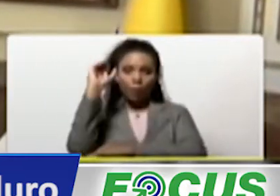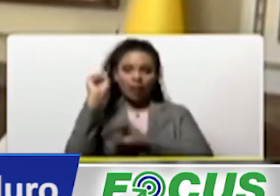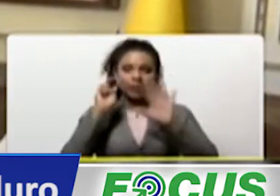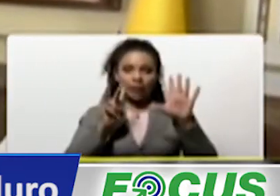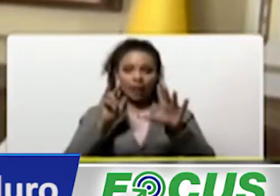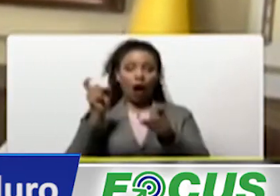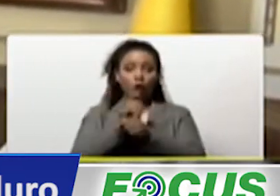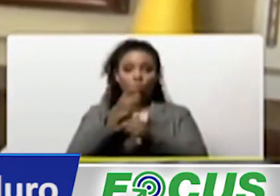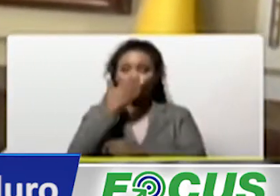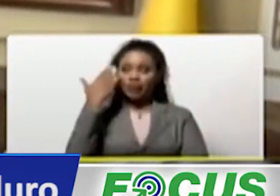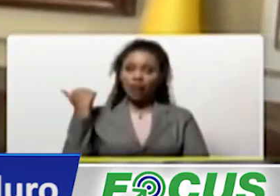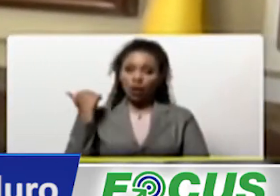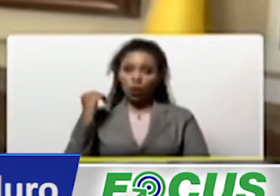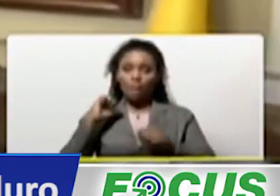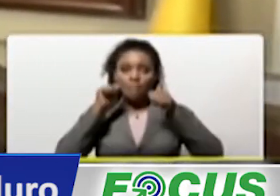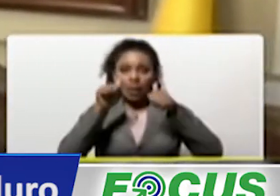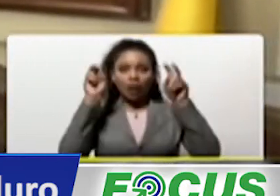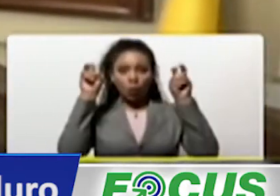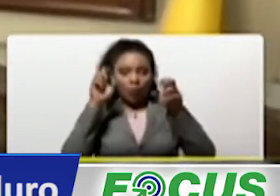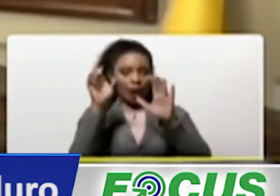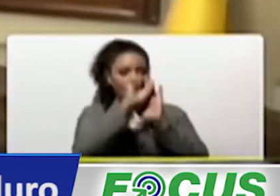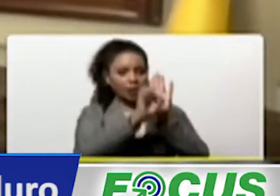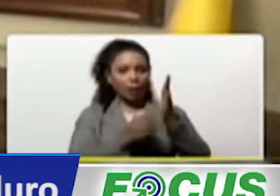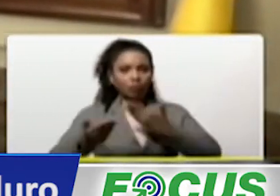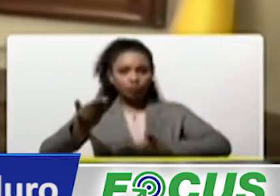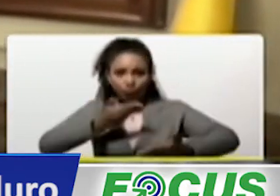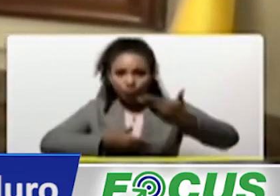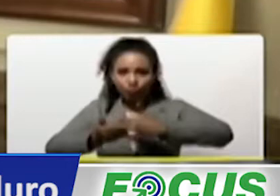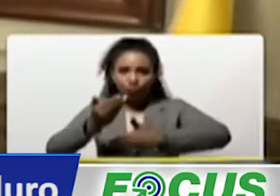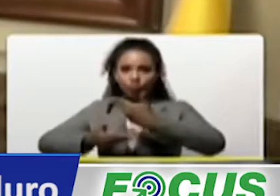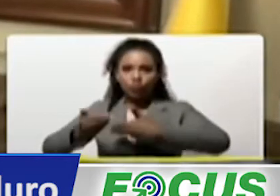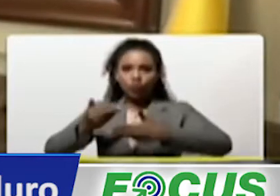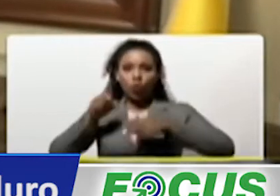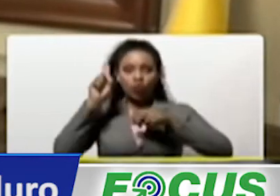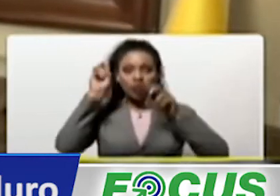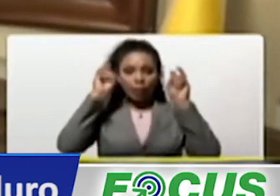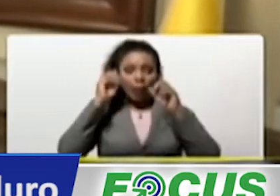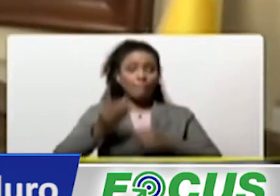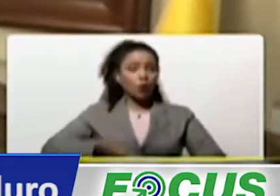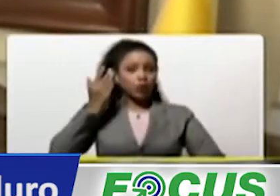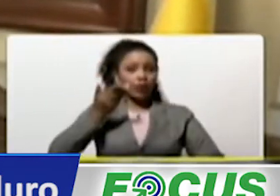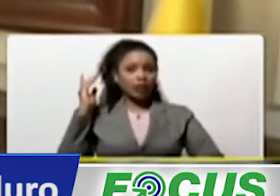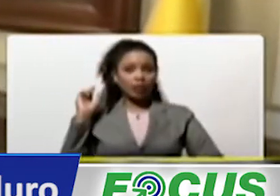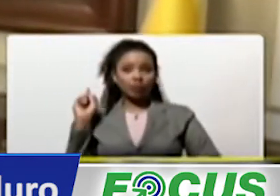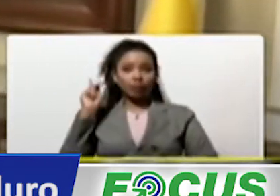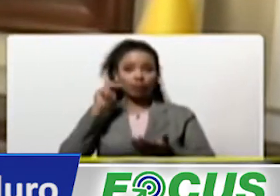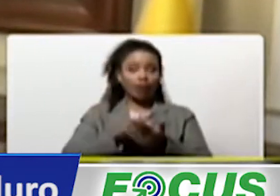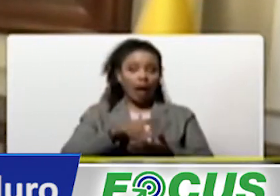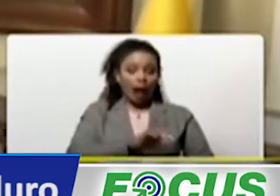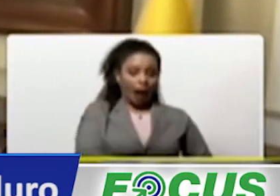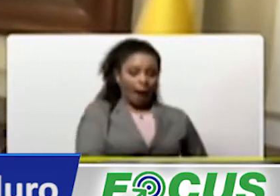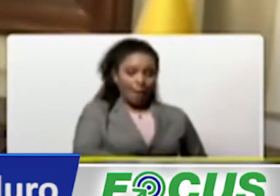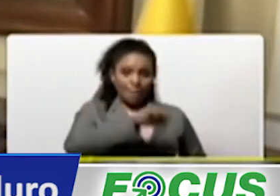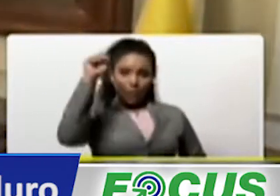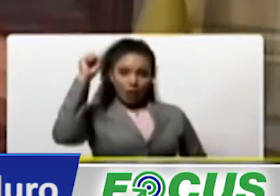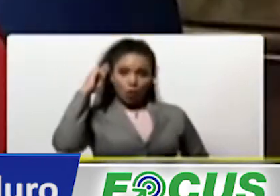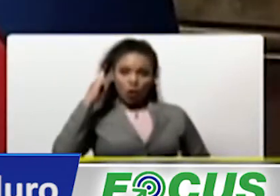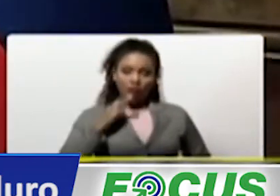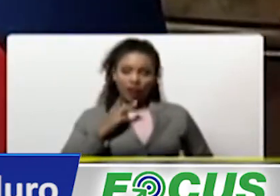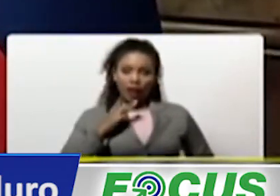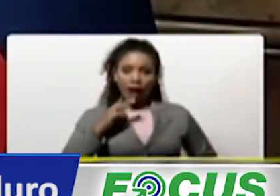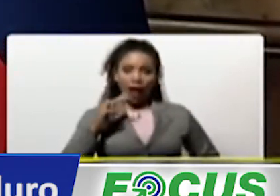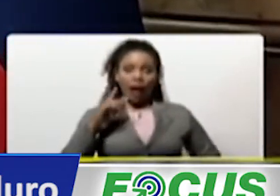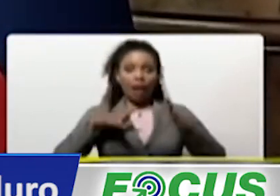de agosto, arranca una nueva etapa en las relaciones binacionales. Un hecho importante, el regreso de la espada de Bolívar en el acto